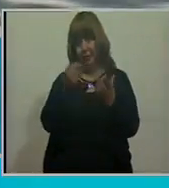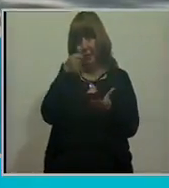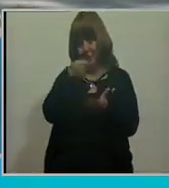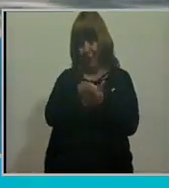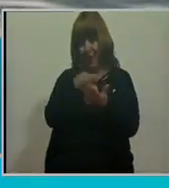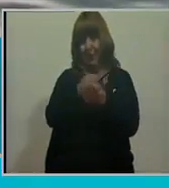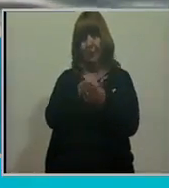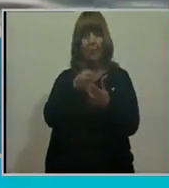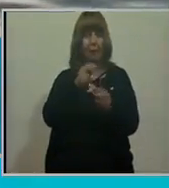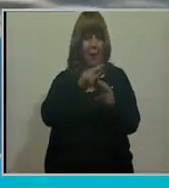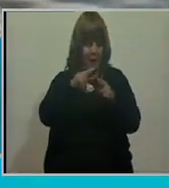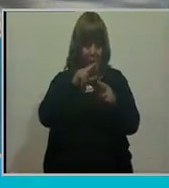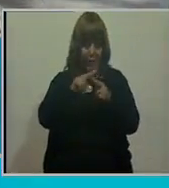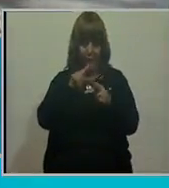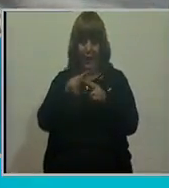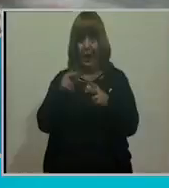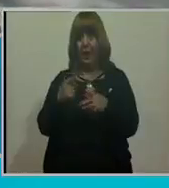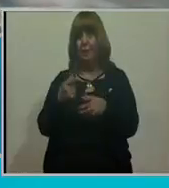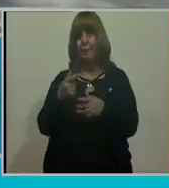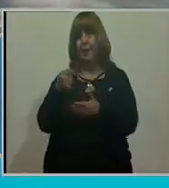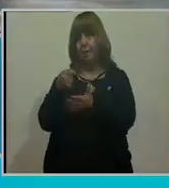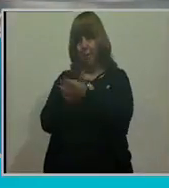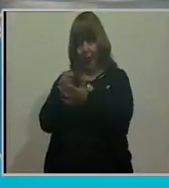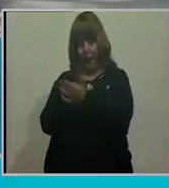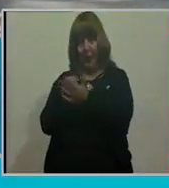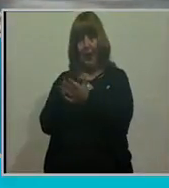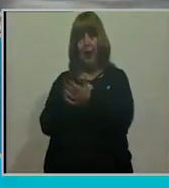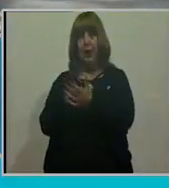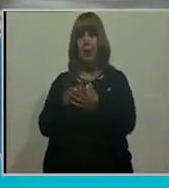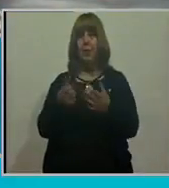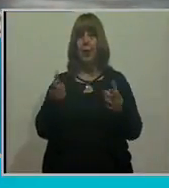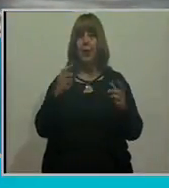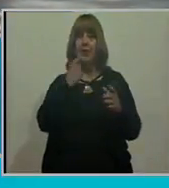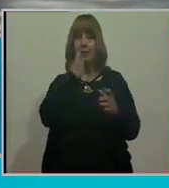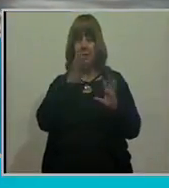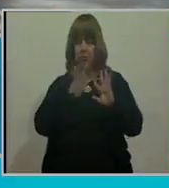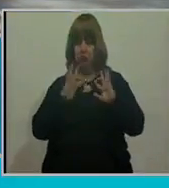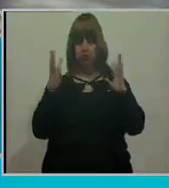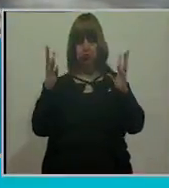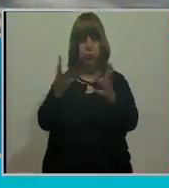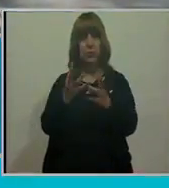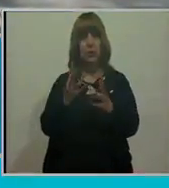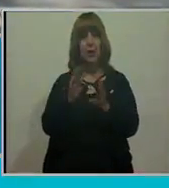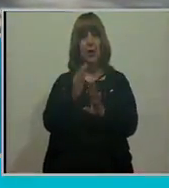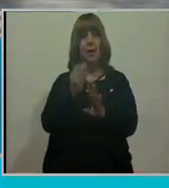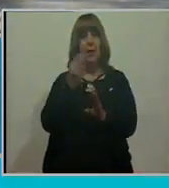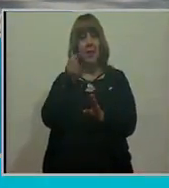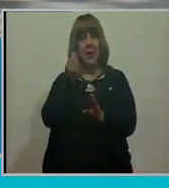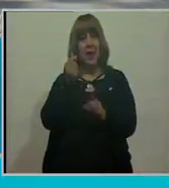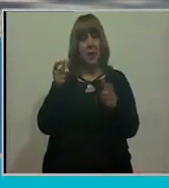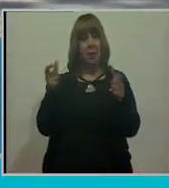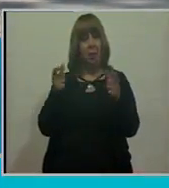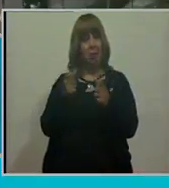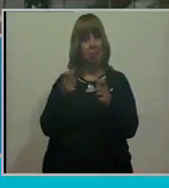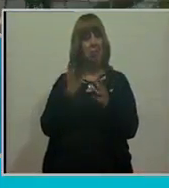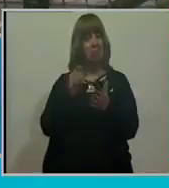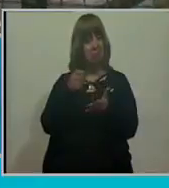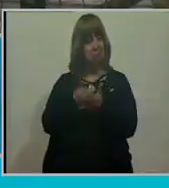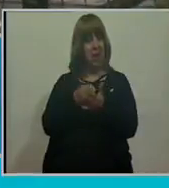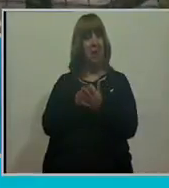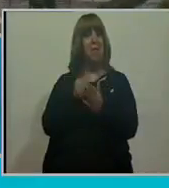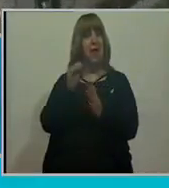de la plaza. En este caso puntual, sí, es realmente significativo. La mitad, usted decía. Exactamente. Y en el caso también del